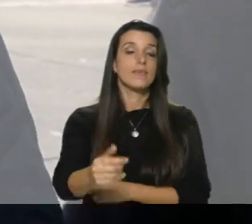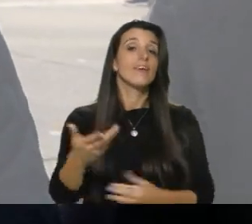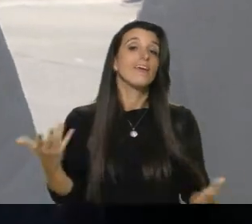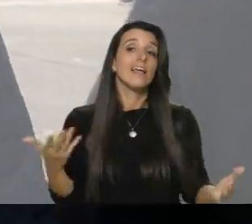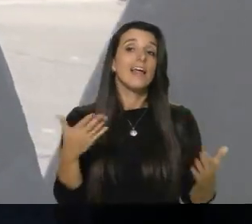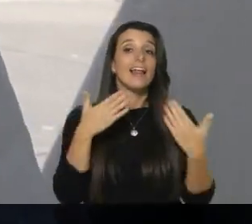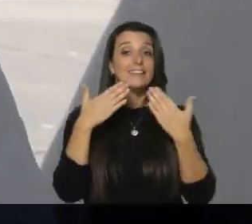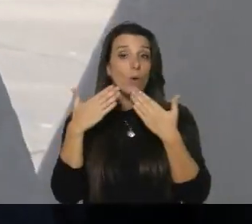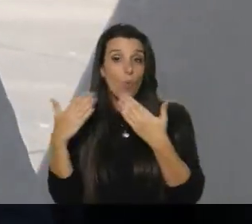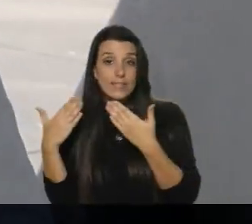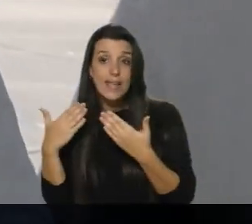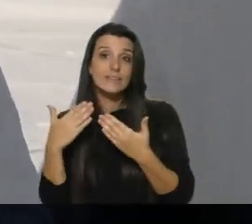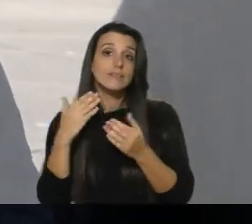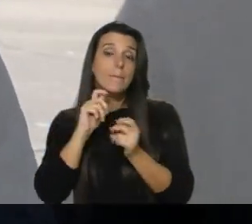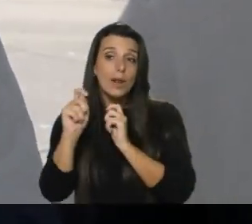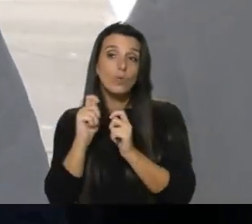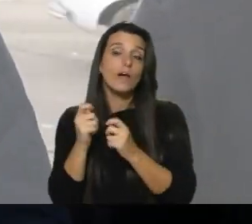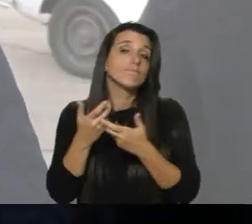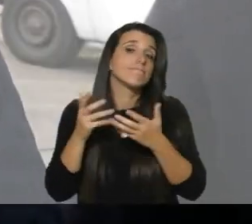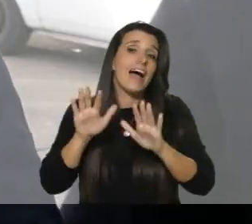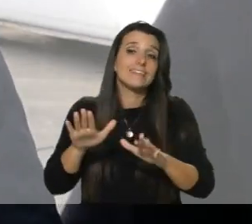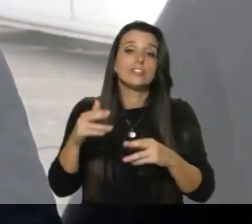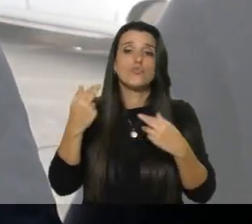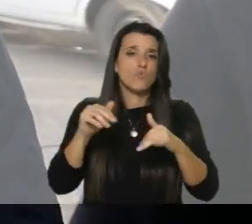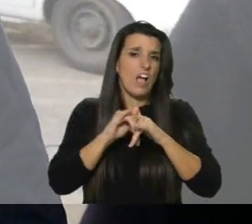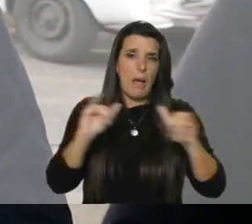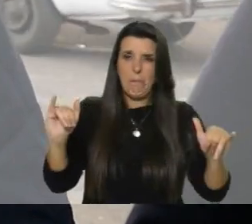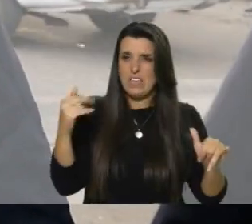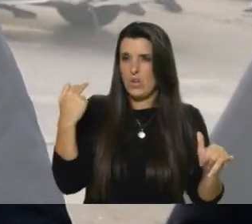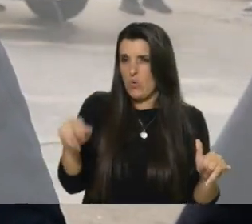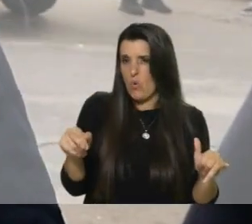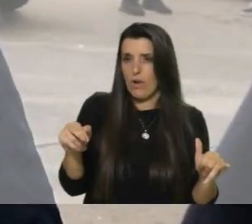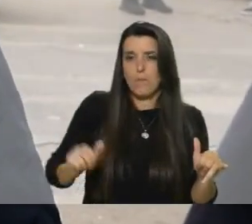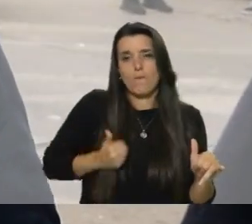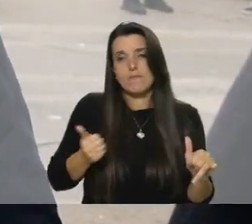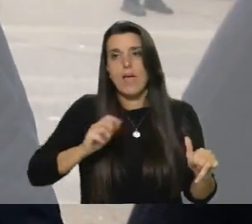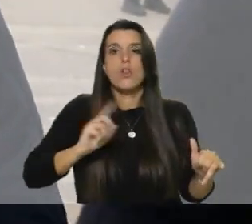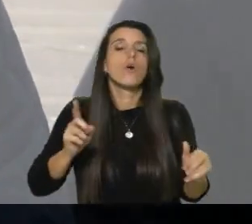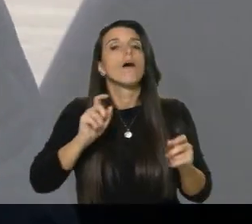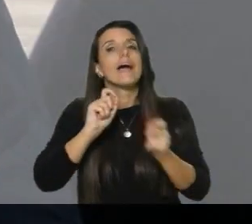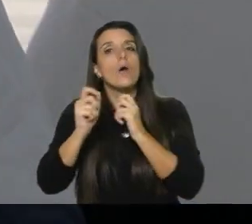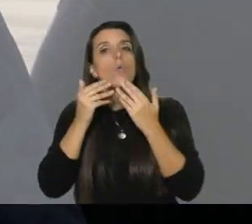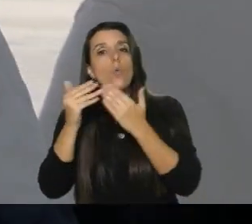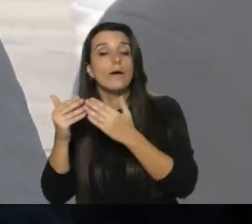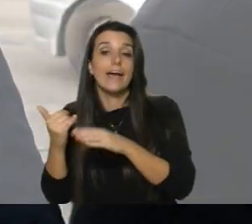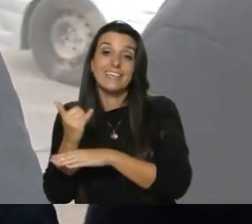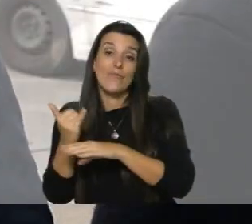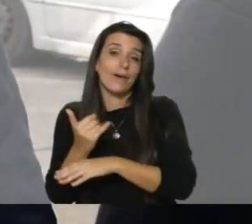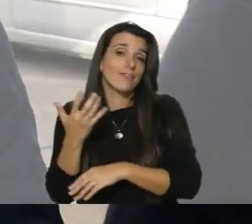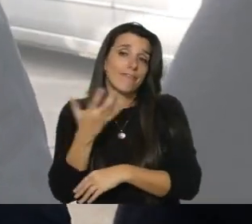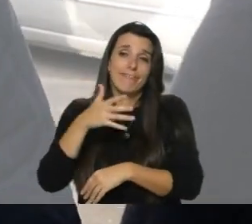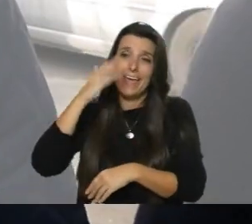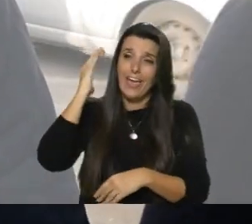Las encuestas son lo que son. Nunca hice campaña con ellas ni lo voy a hacer. Las encuestas se han equivocado feísimo.